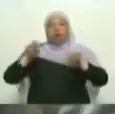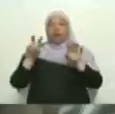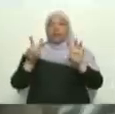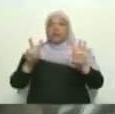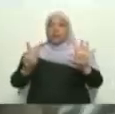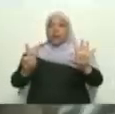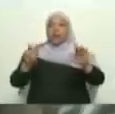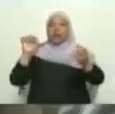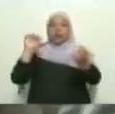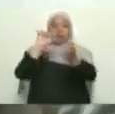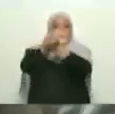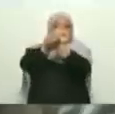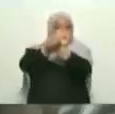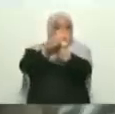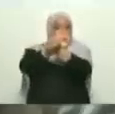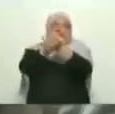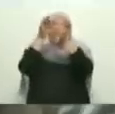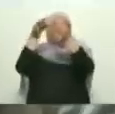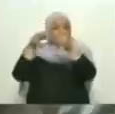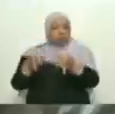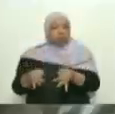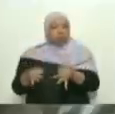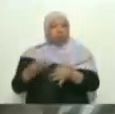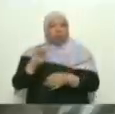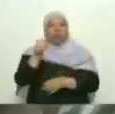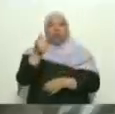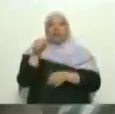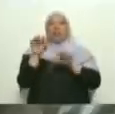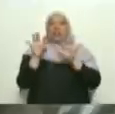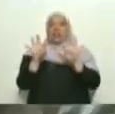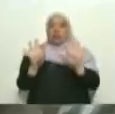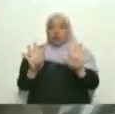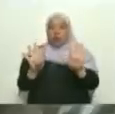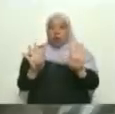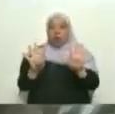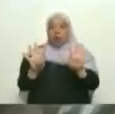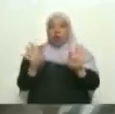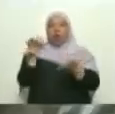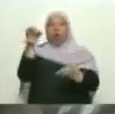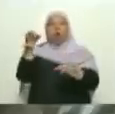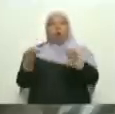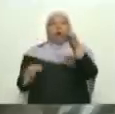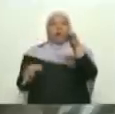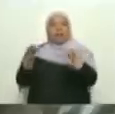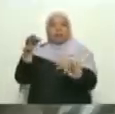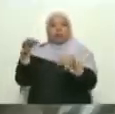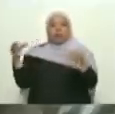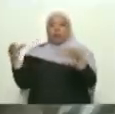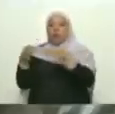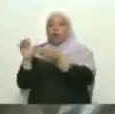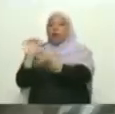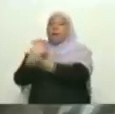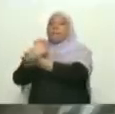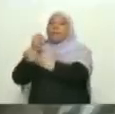admisión de los hechos. 19 se encuentran en juicio privadas de